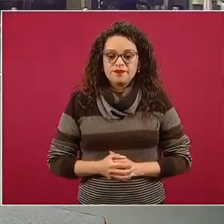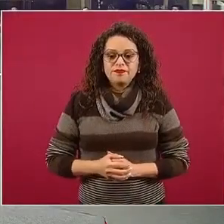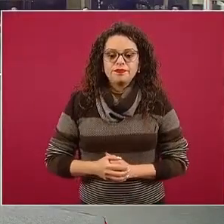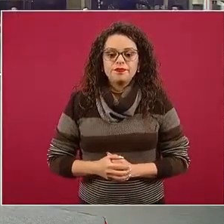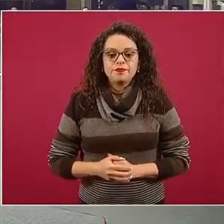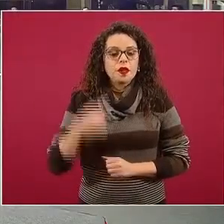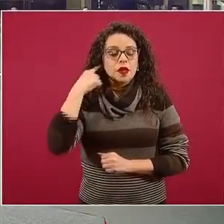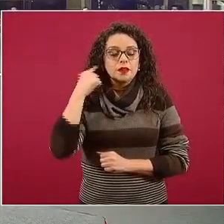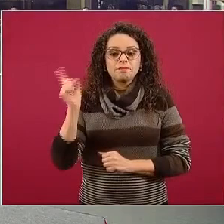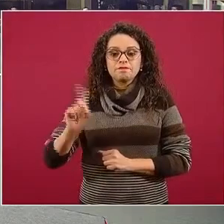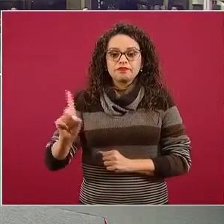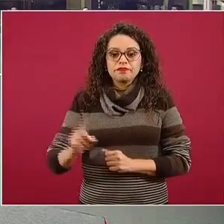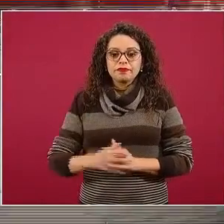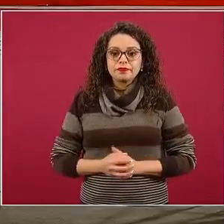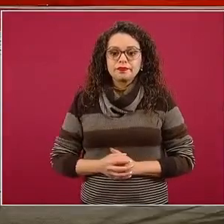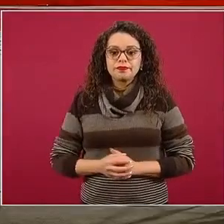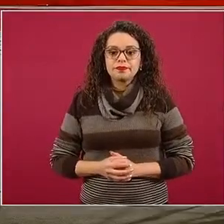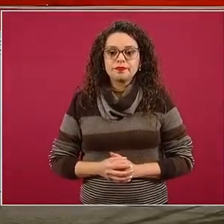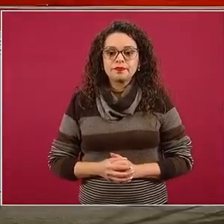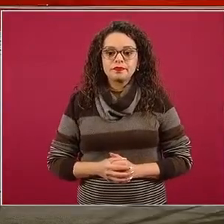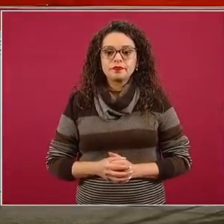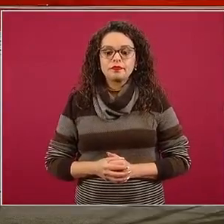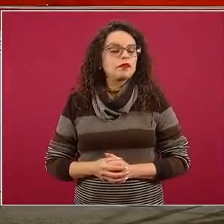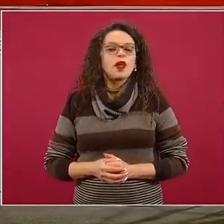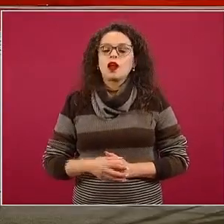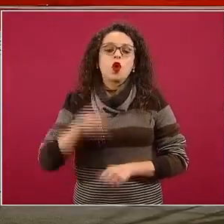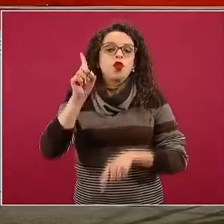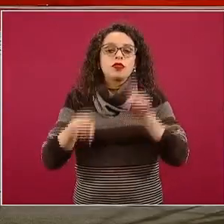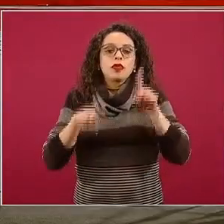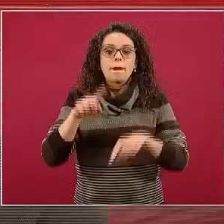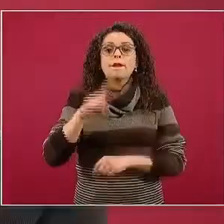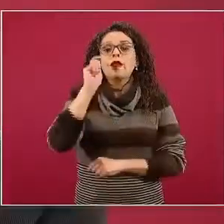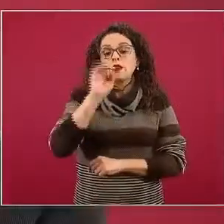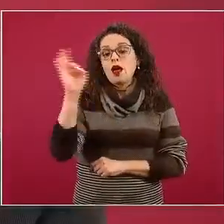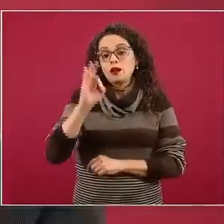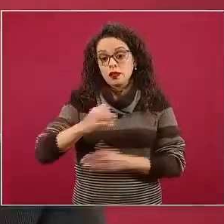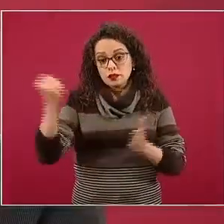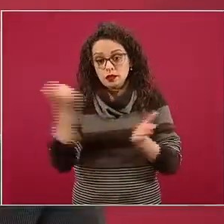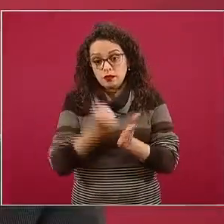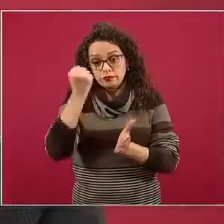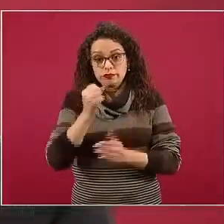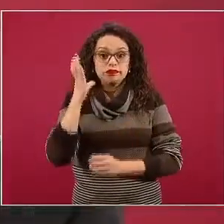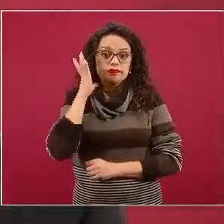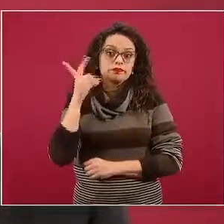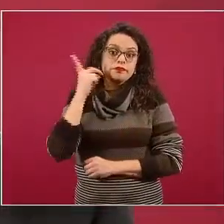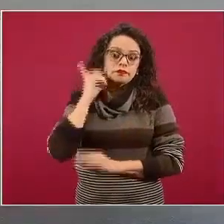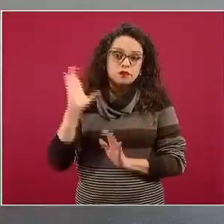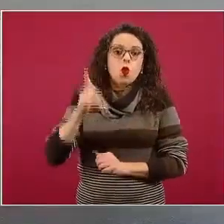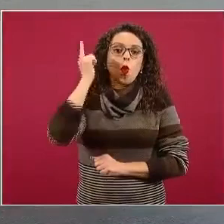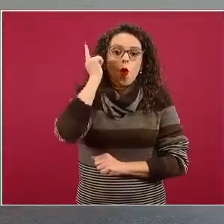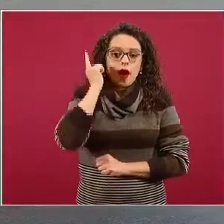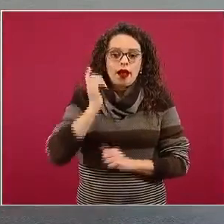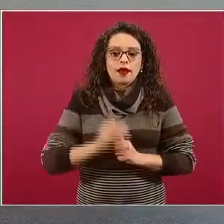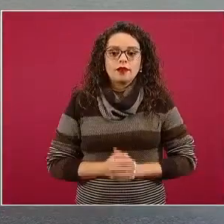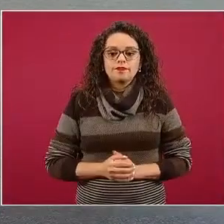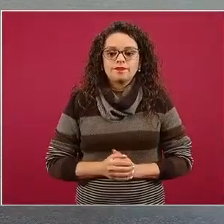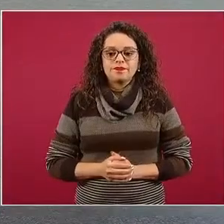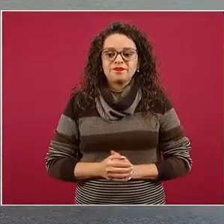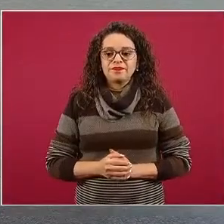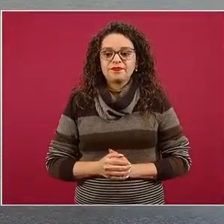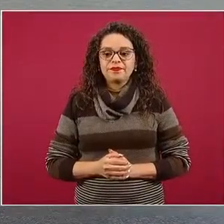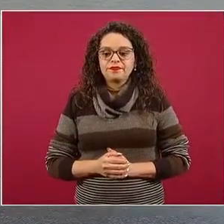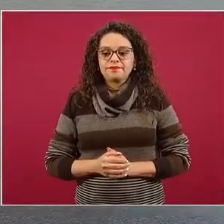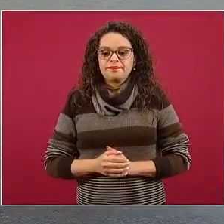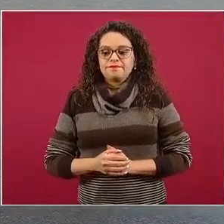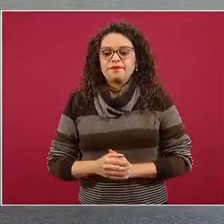No, esto dependería del cambio legislativo, si es que se aprueba, ojalá que se apruebe. Carlos Avaroa, y usted, por